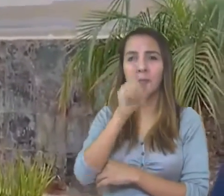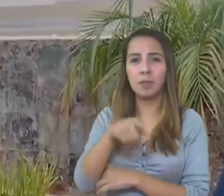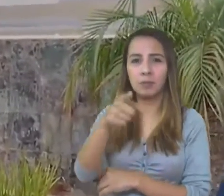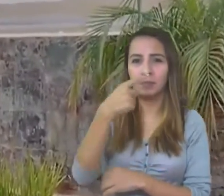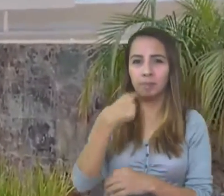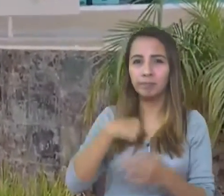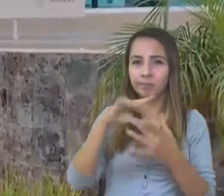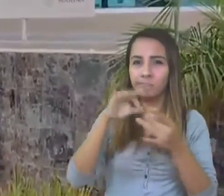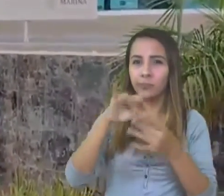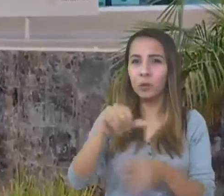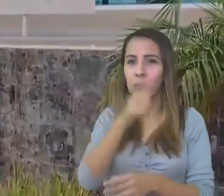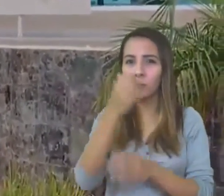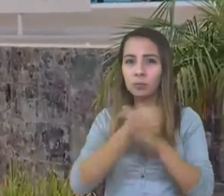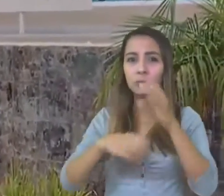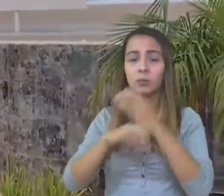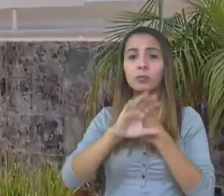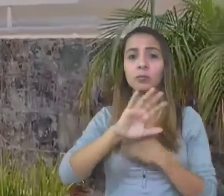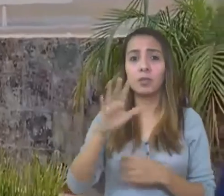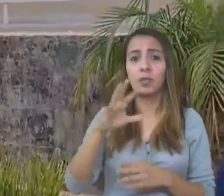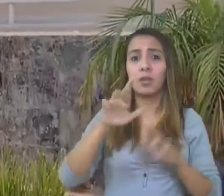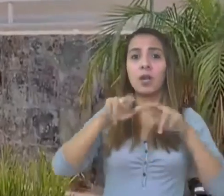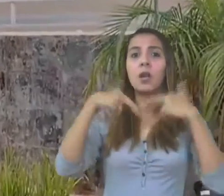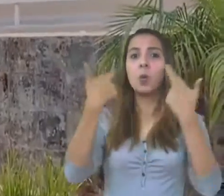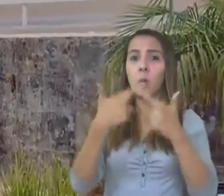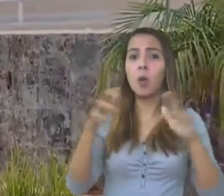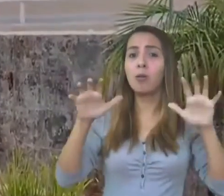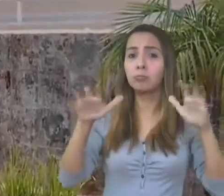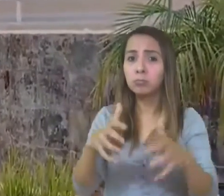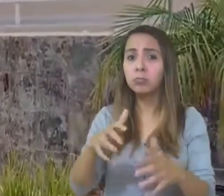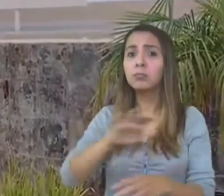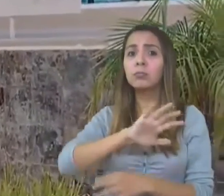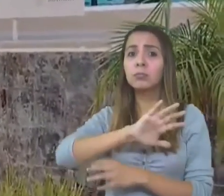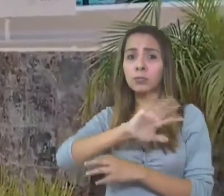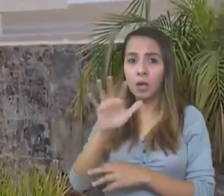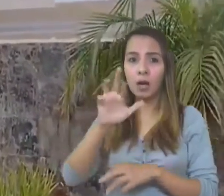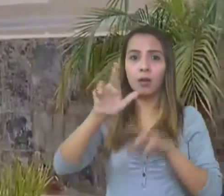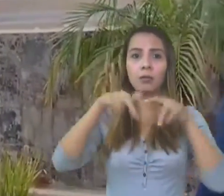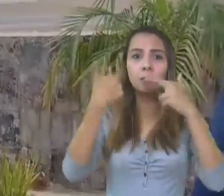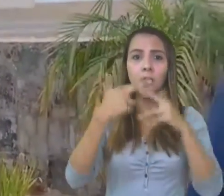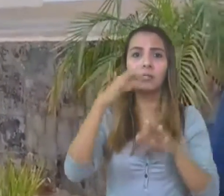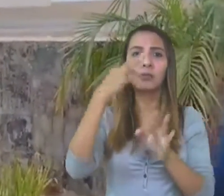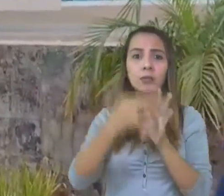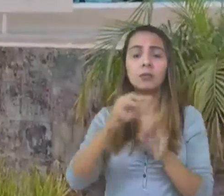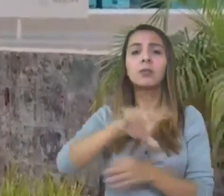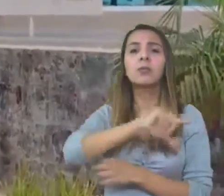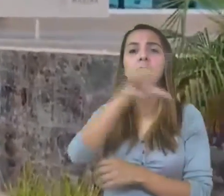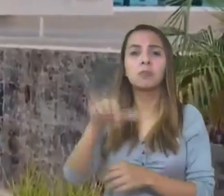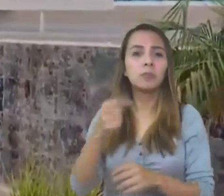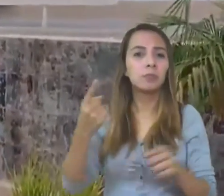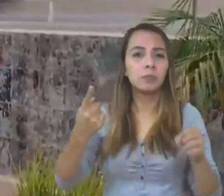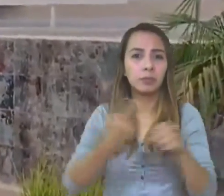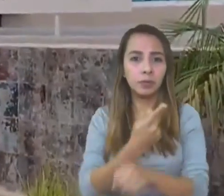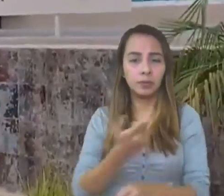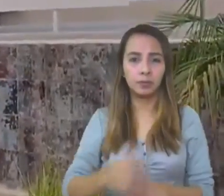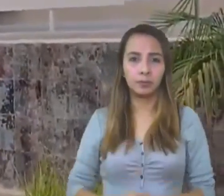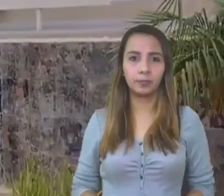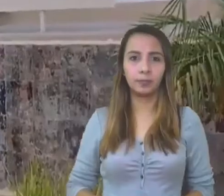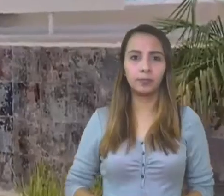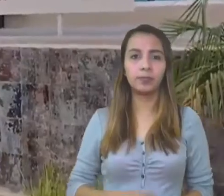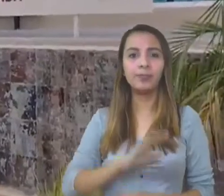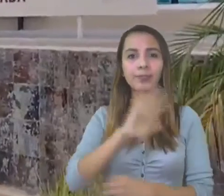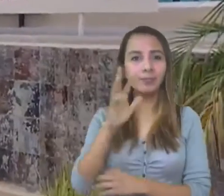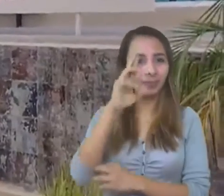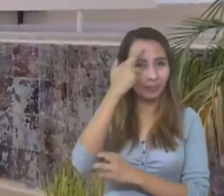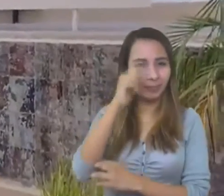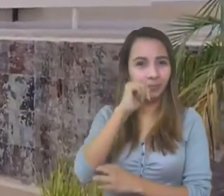comentaste. Hay una reunión, se llevó a cabo una reunión. ¿Qué pasó después de que les hice la entrevista? De antemano, gracias. Pues Jorge, como ayer te